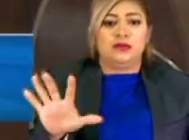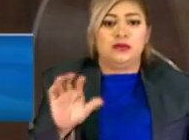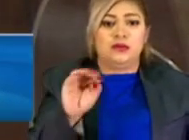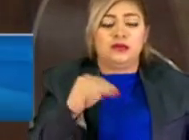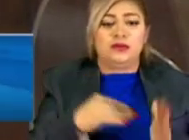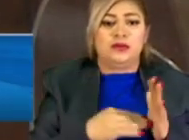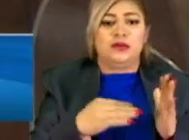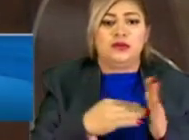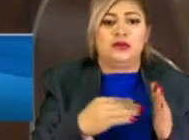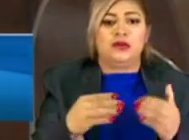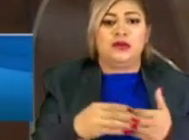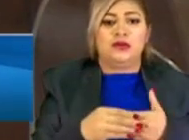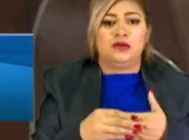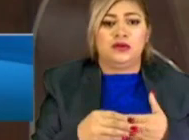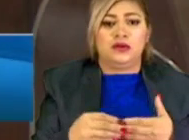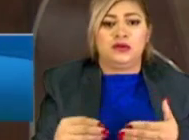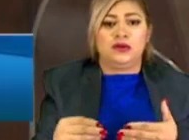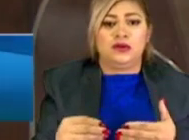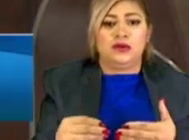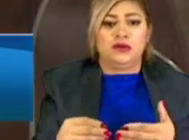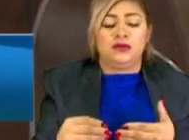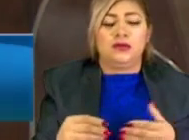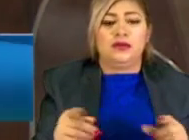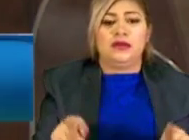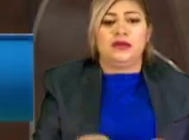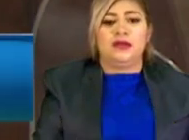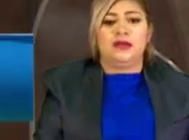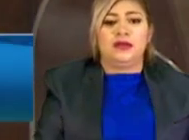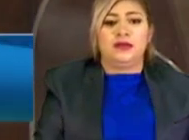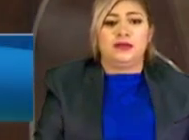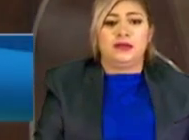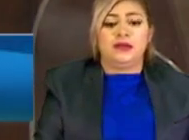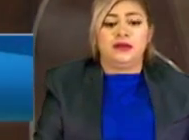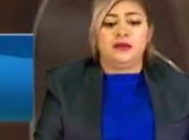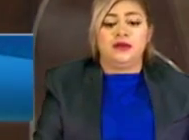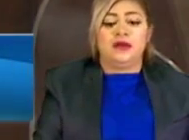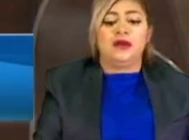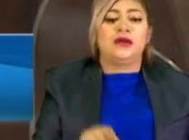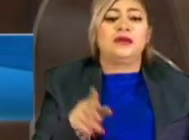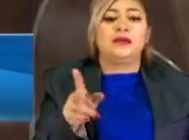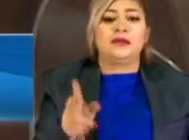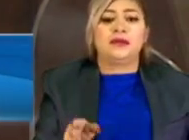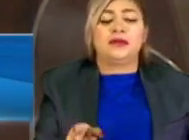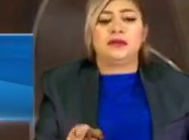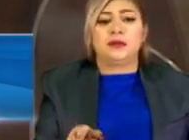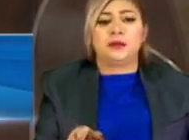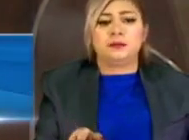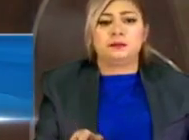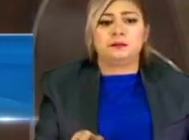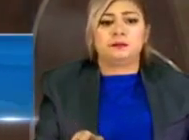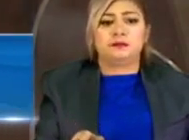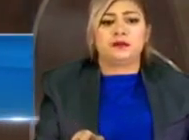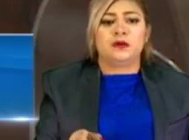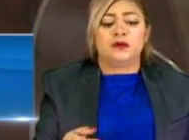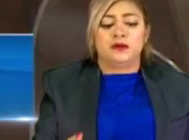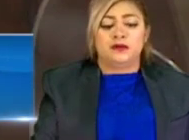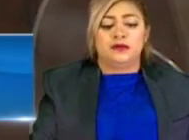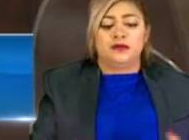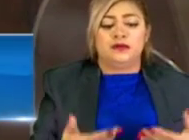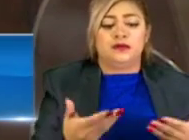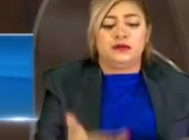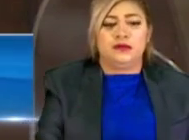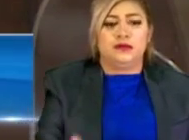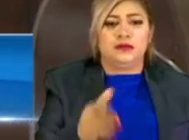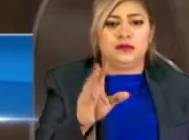balboas. Además, durante el mismo periodo, hemos entregado 61